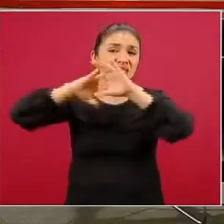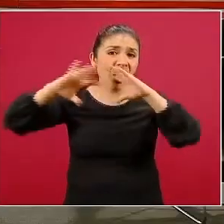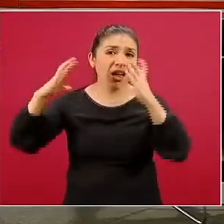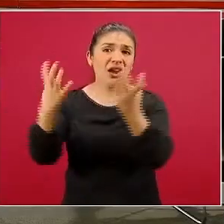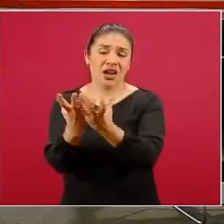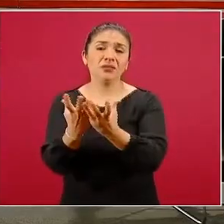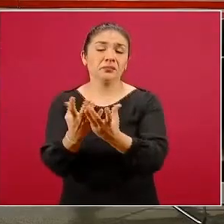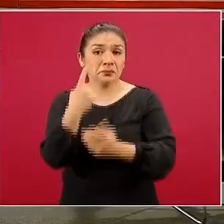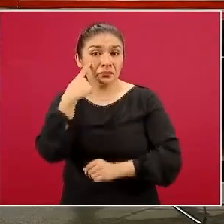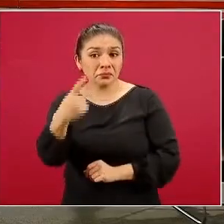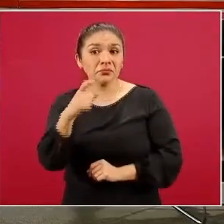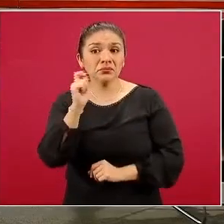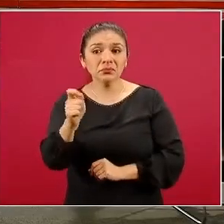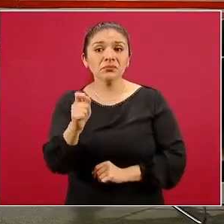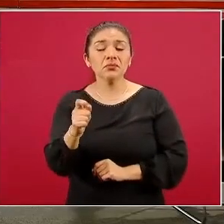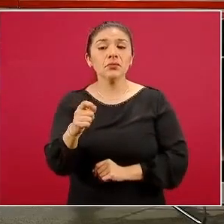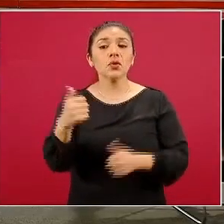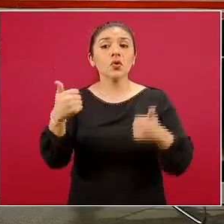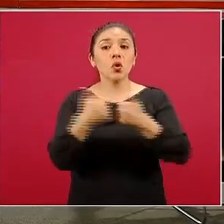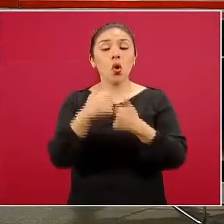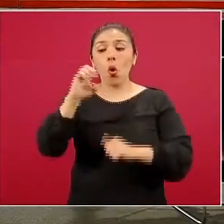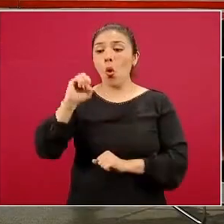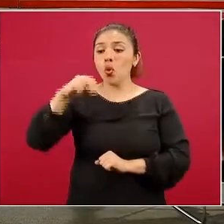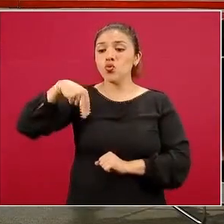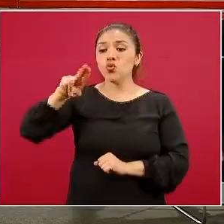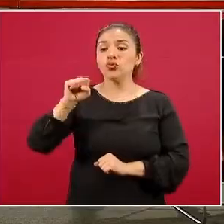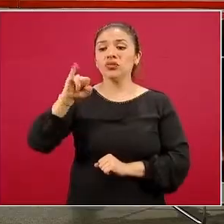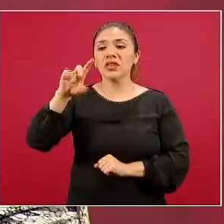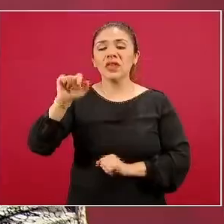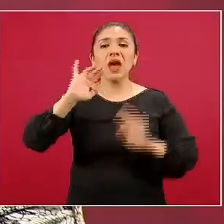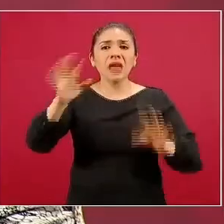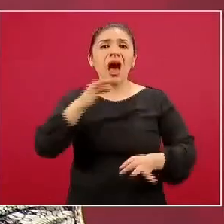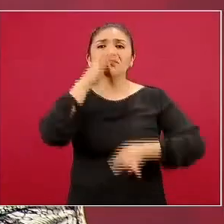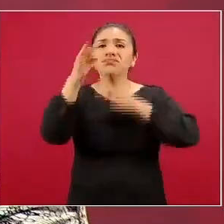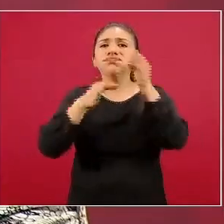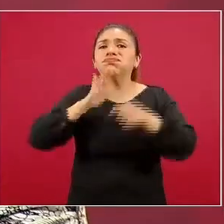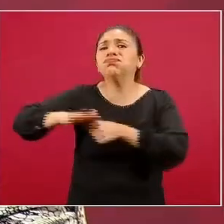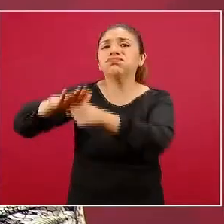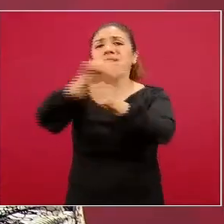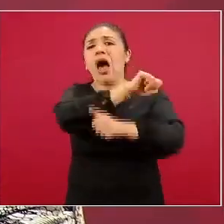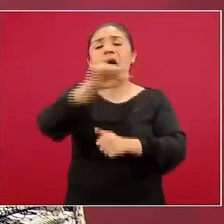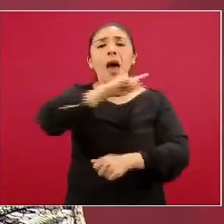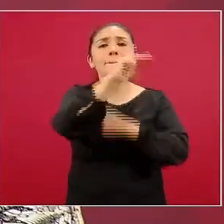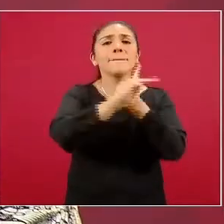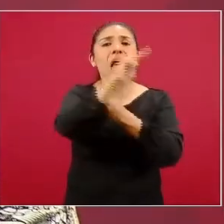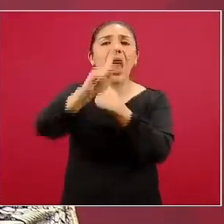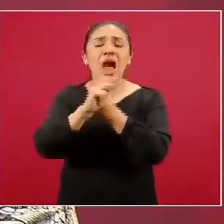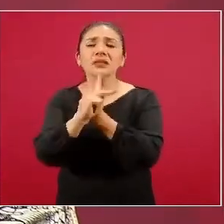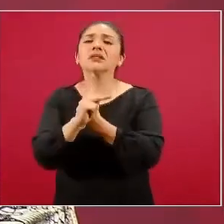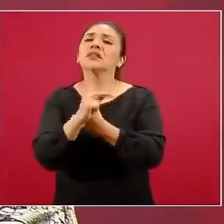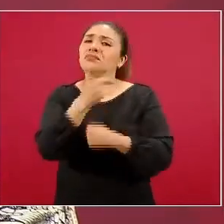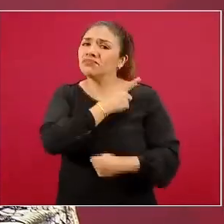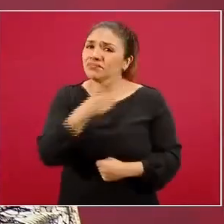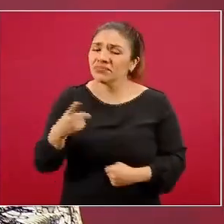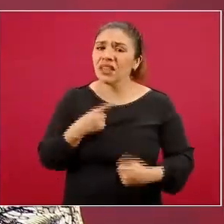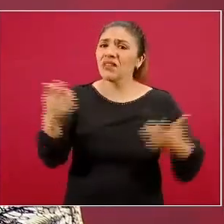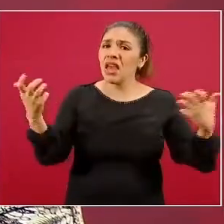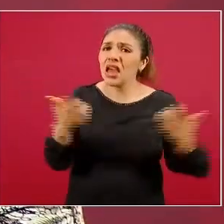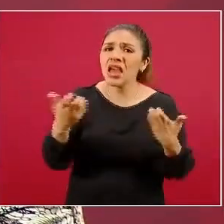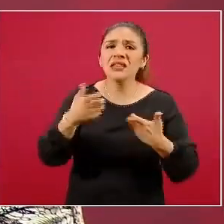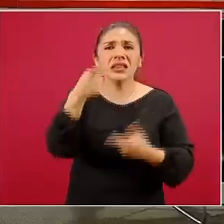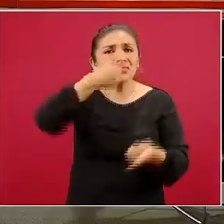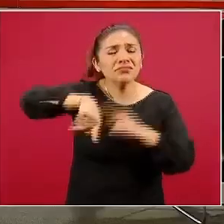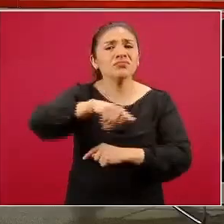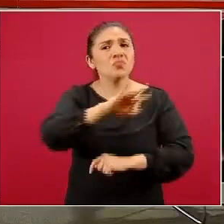hecho, por el propio ONU-SIDA se hizo un llamado a todos los países justamente para tratar de hacer todo